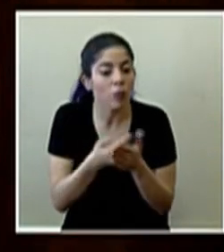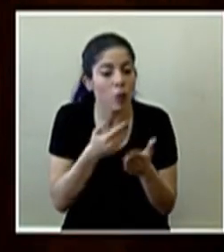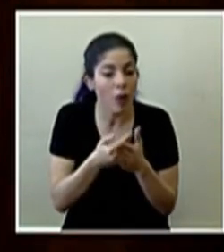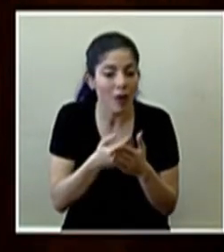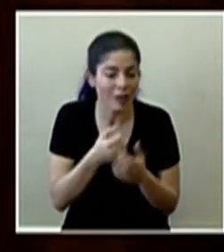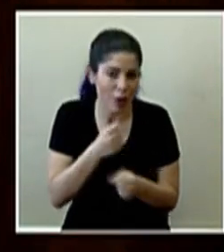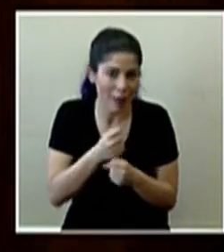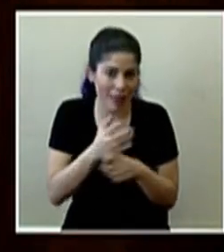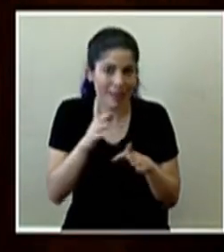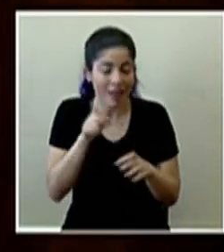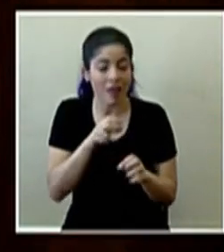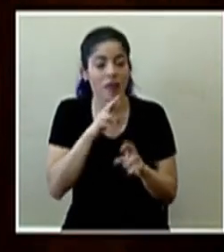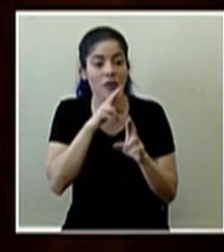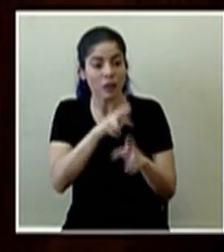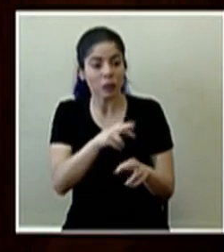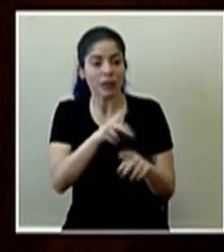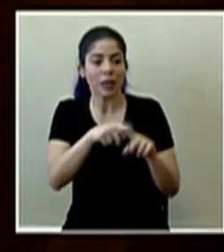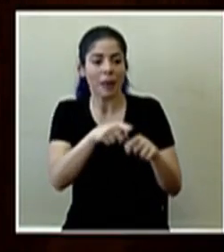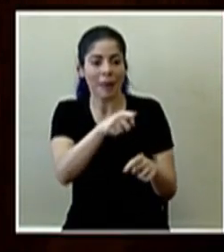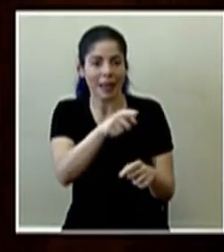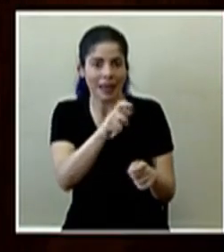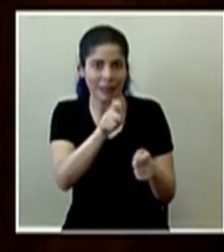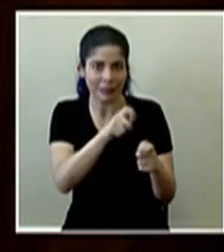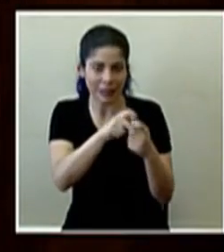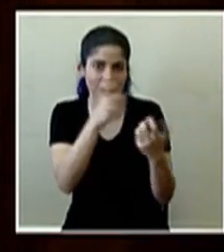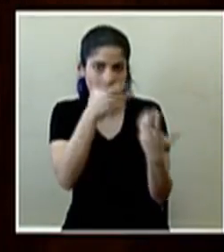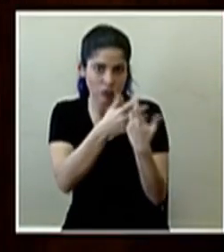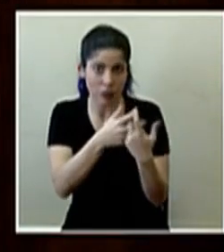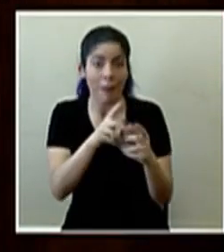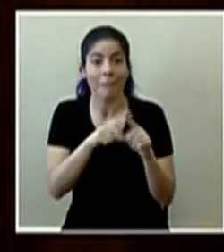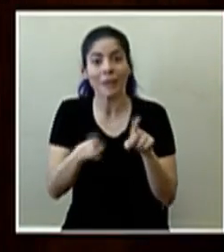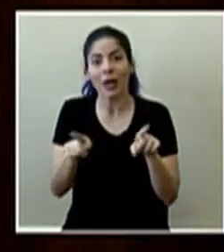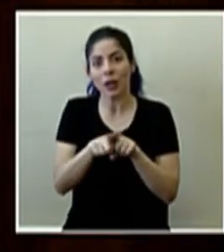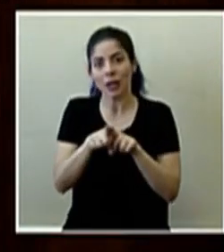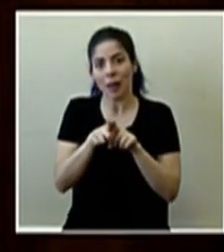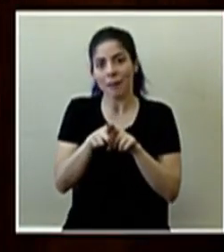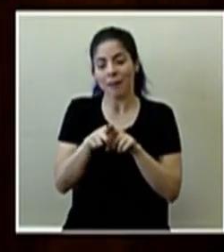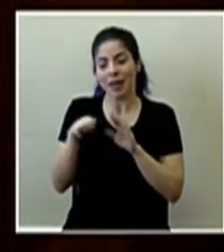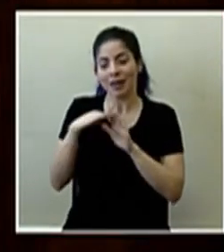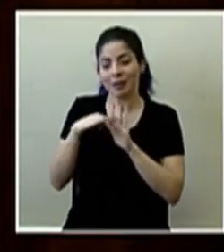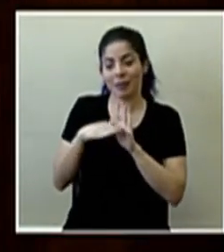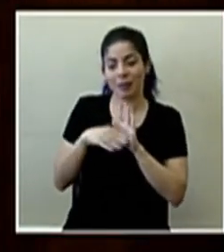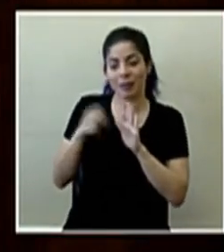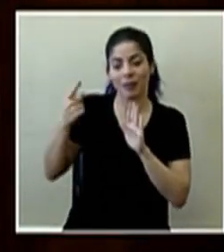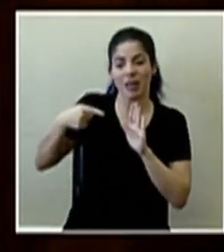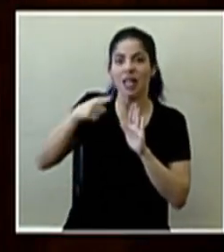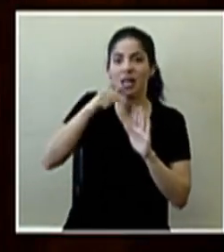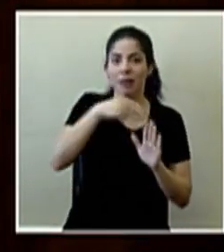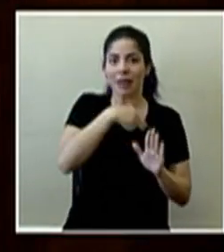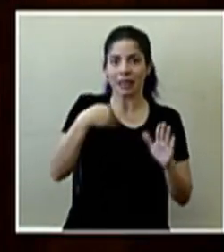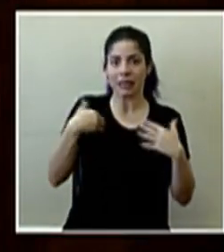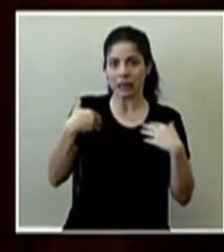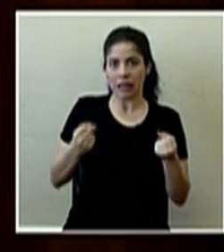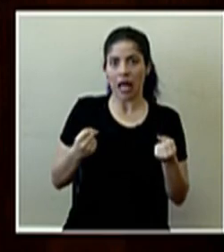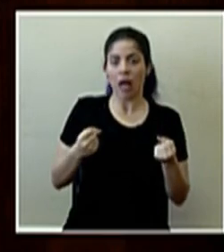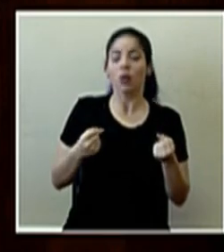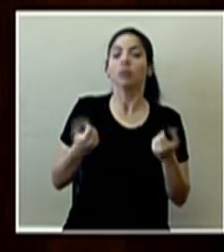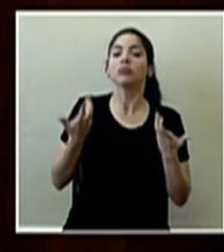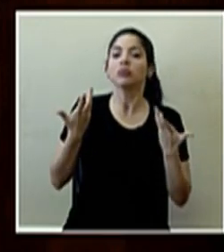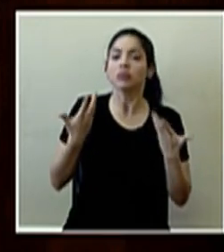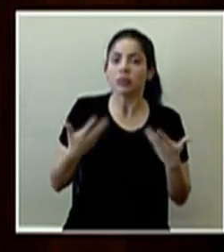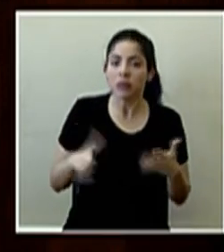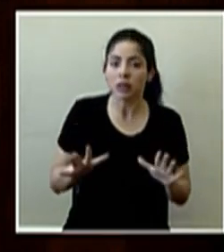parte operativa, pero también en coordinación, porque estos son lineamientos del Ministerio de Salud, se